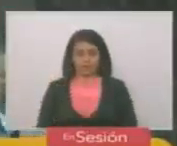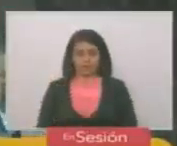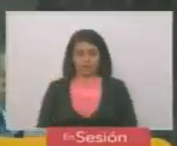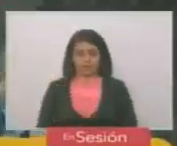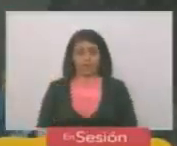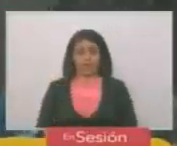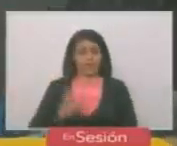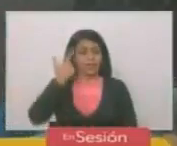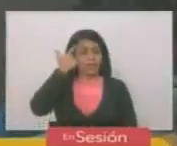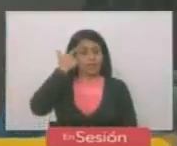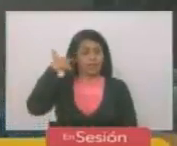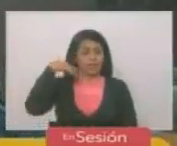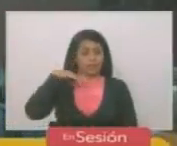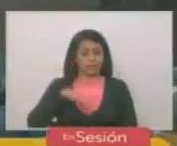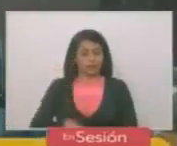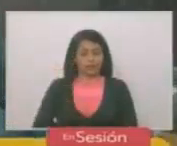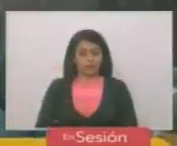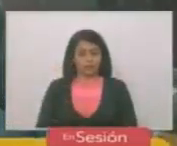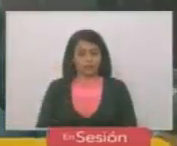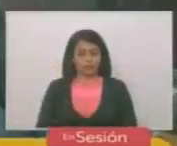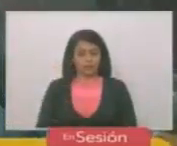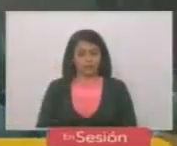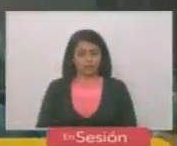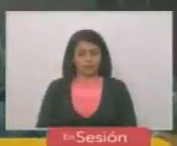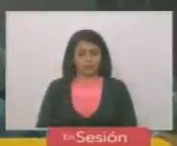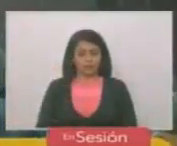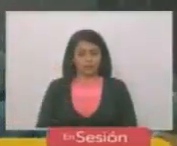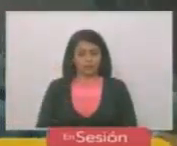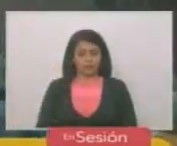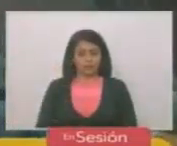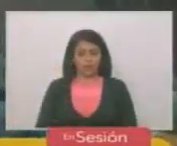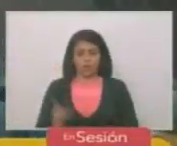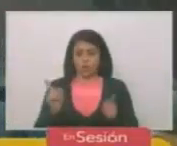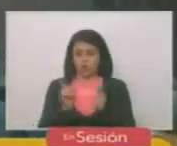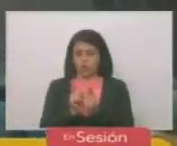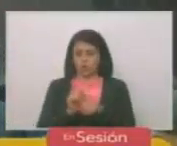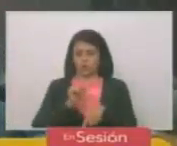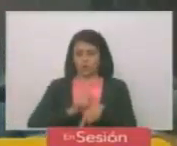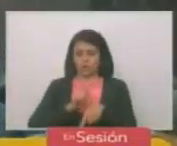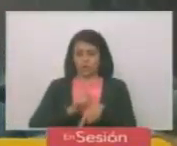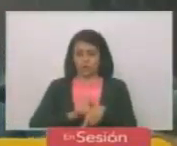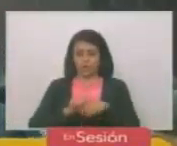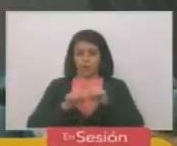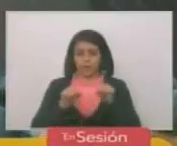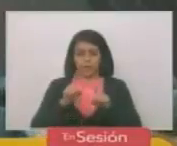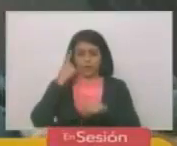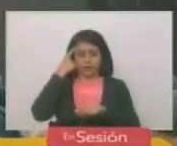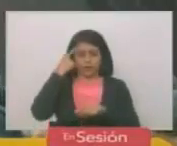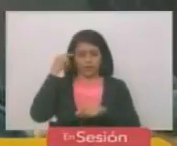Bueno, creo que seré bastante corto. Creo que